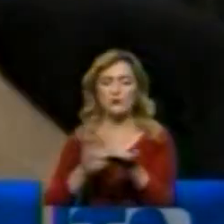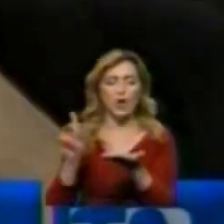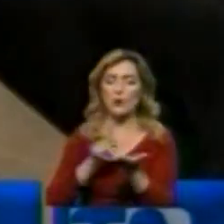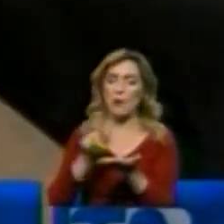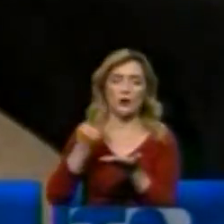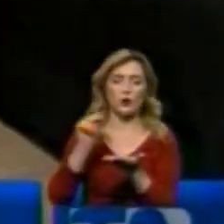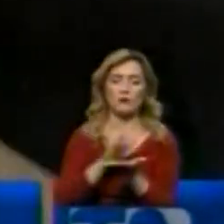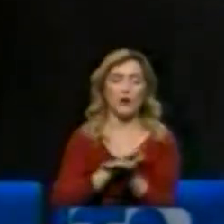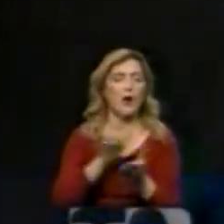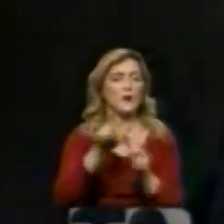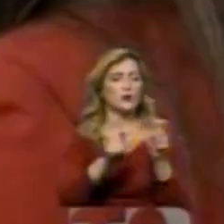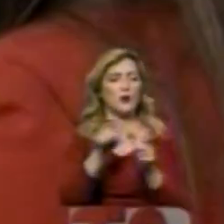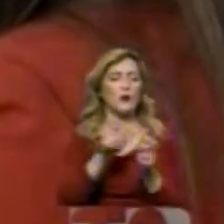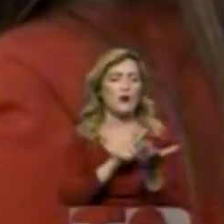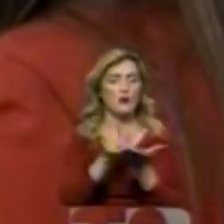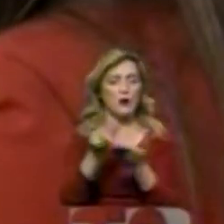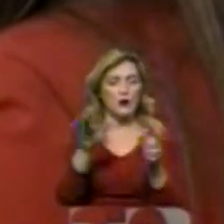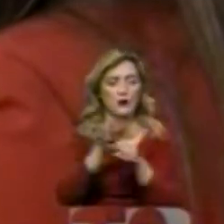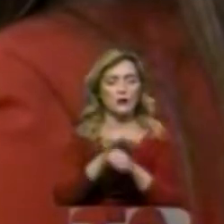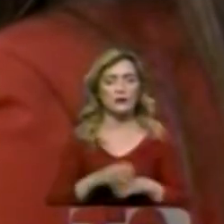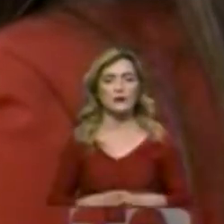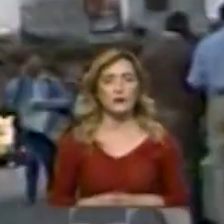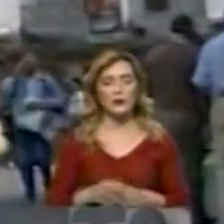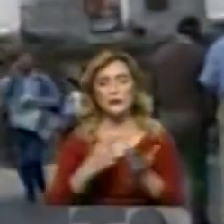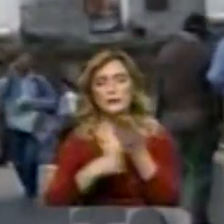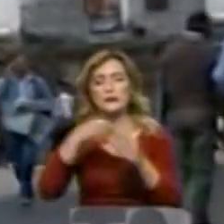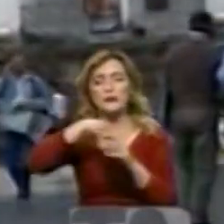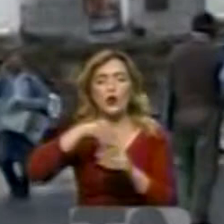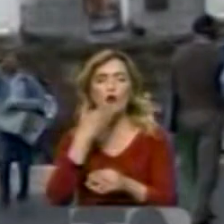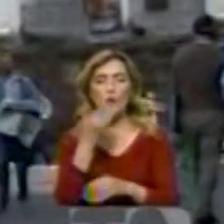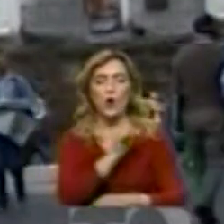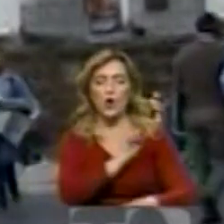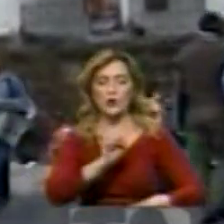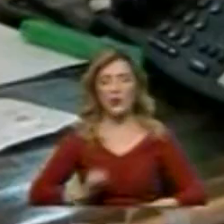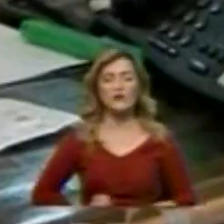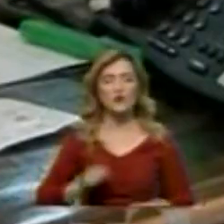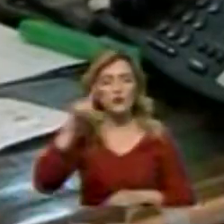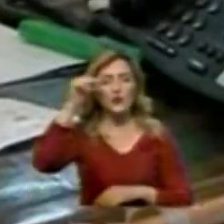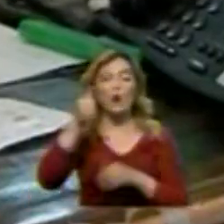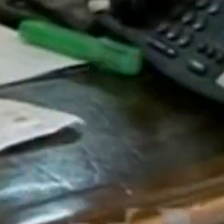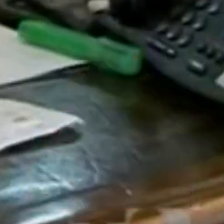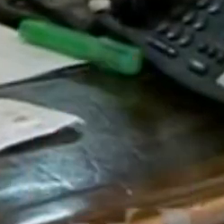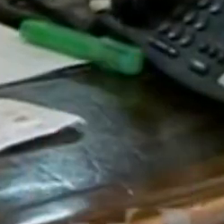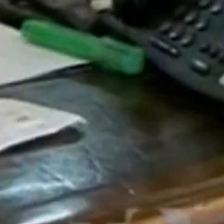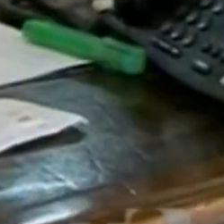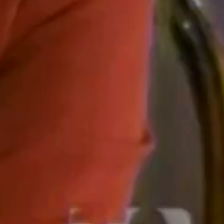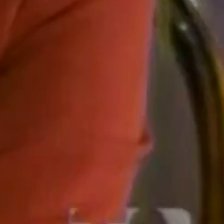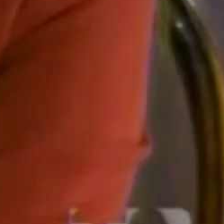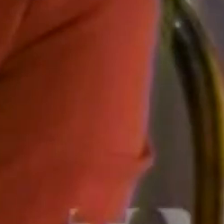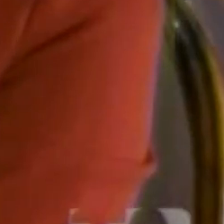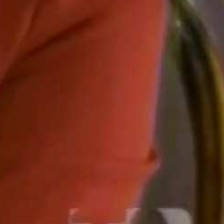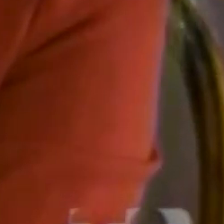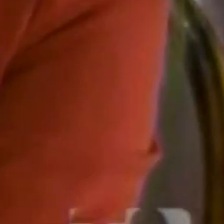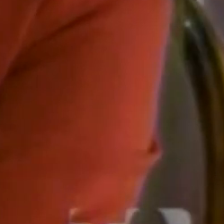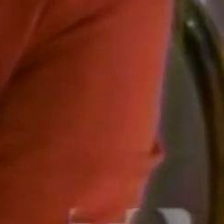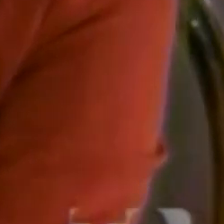genera para ellos lo importante es analizar también qué sacrificios hace el gobierno en quito manera hacia costa 24